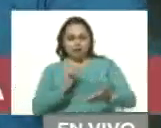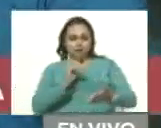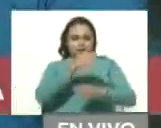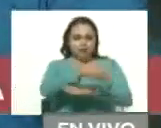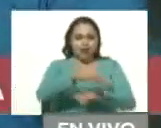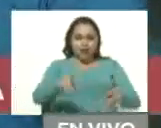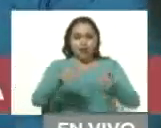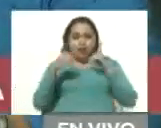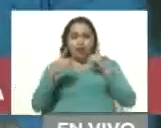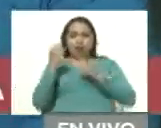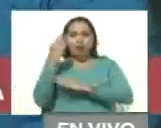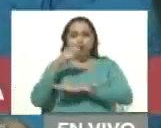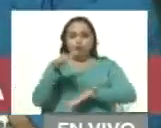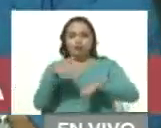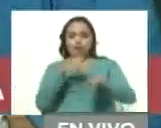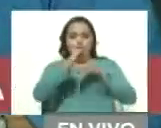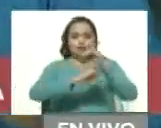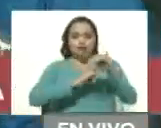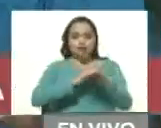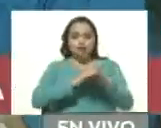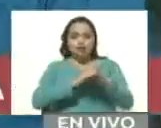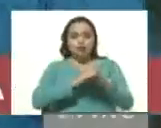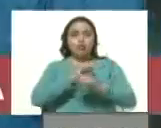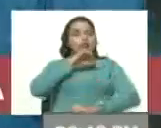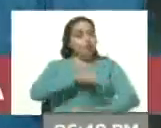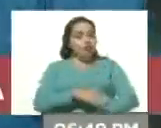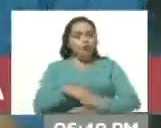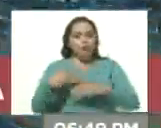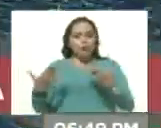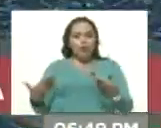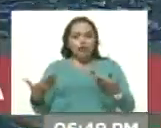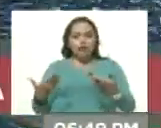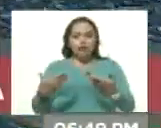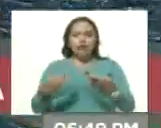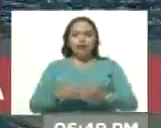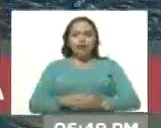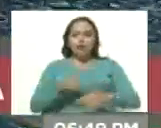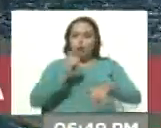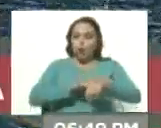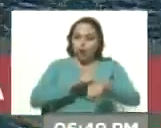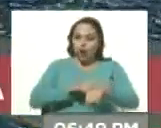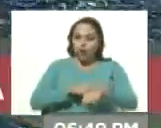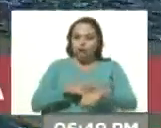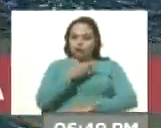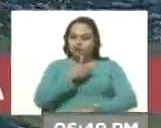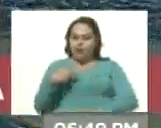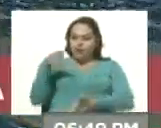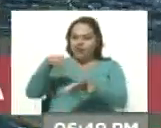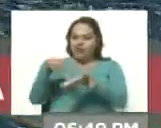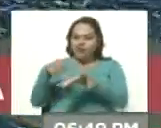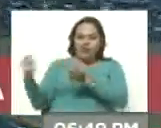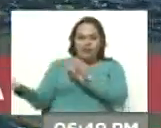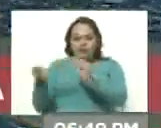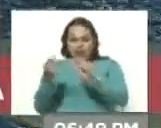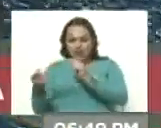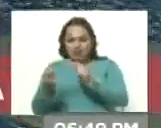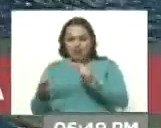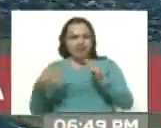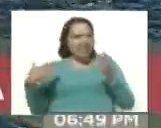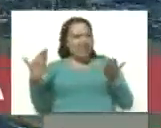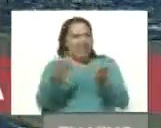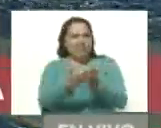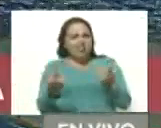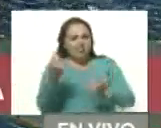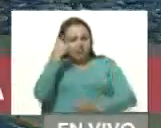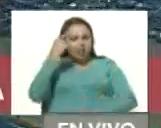realizándose las reuniones los debates cuáles son los horarios y hasta qué día la gente puede bajar a la guaira